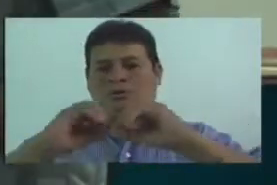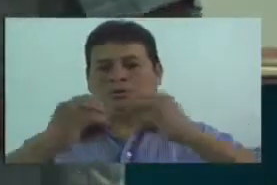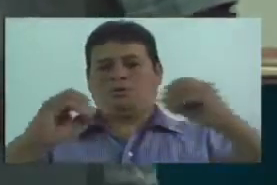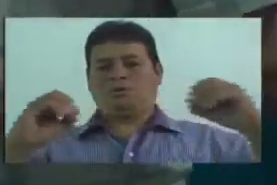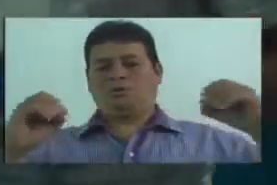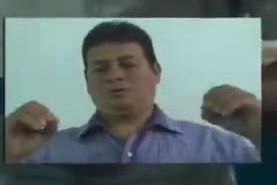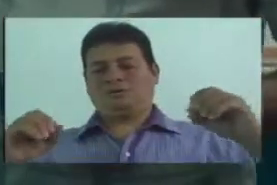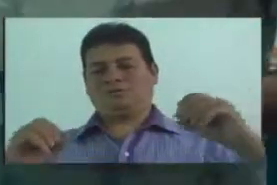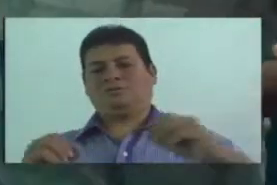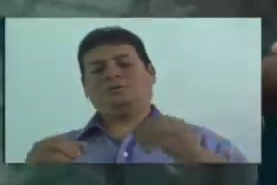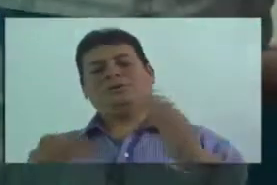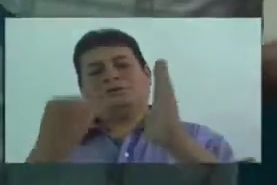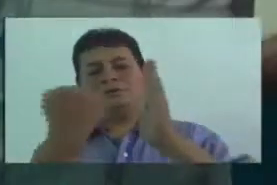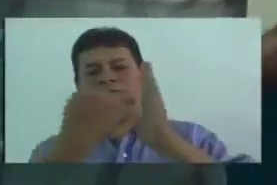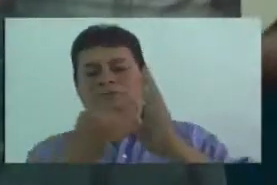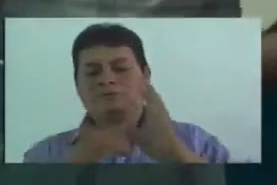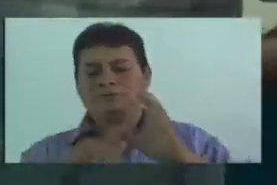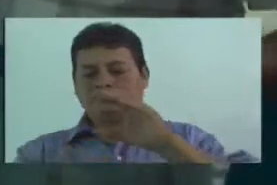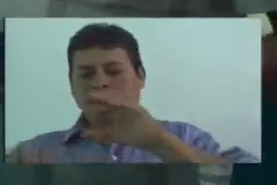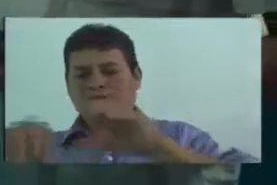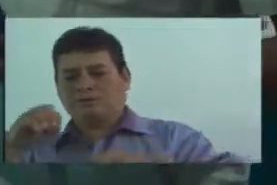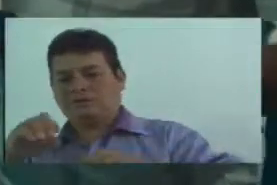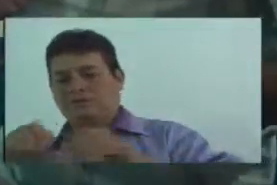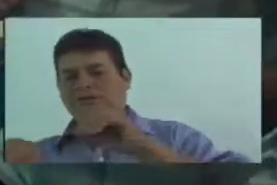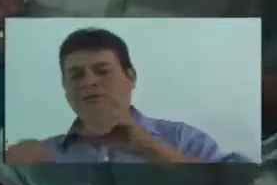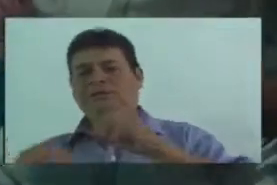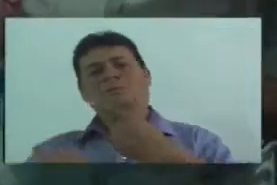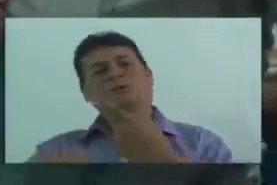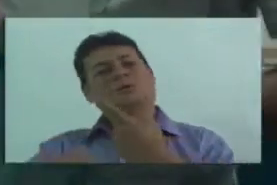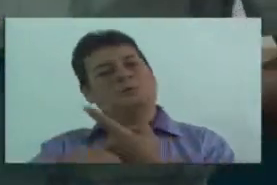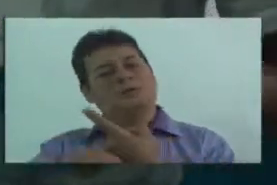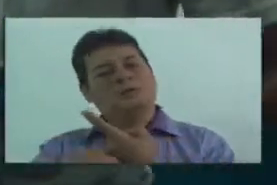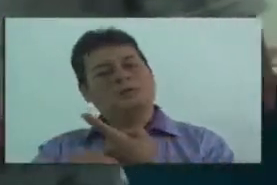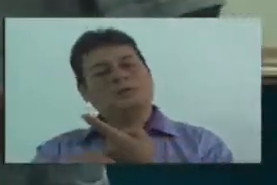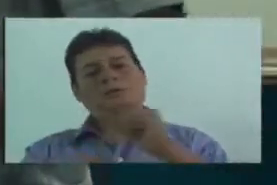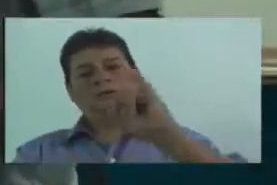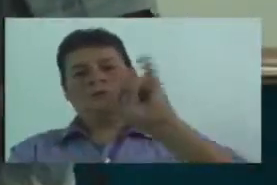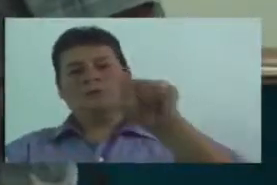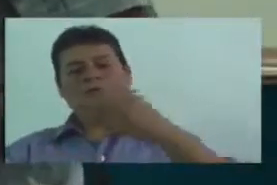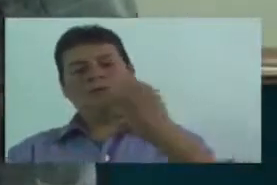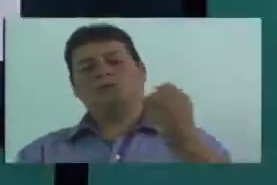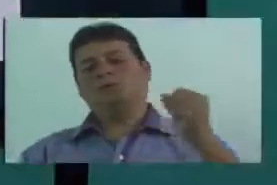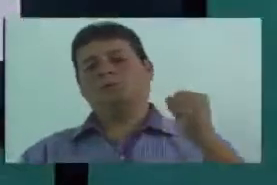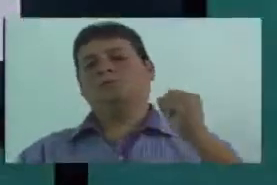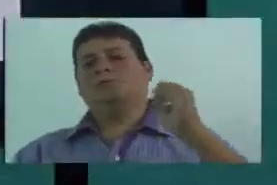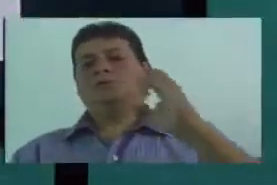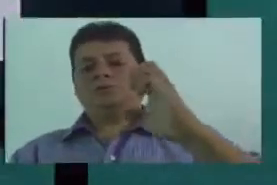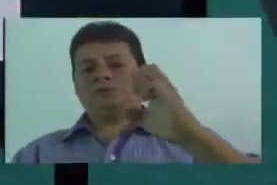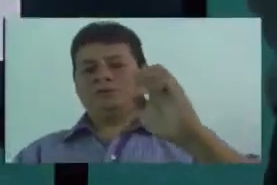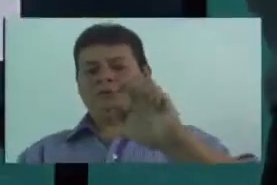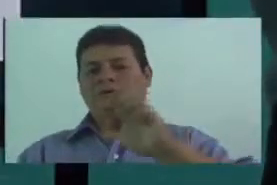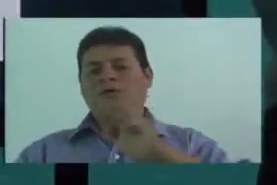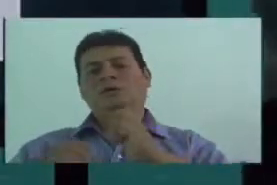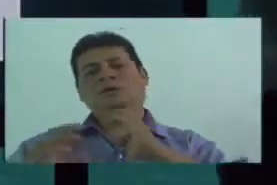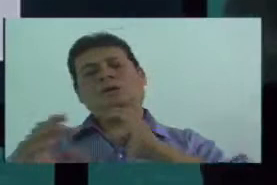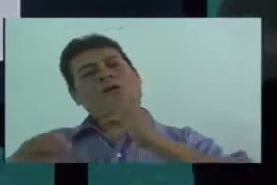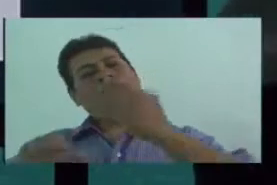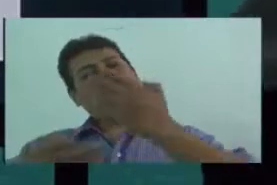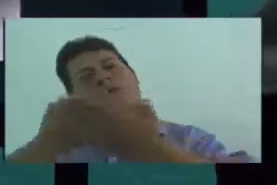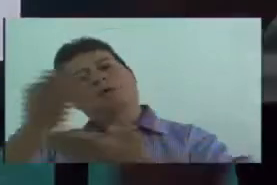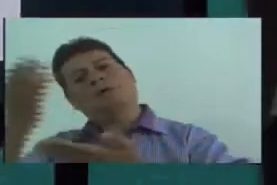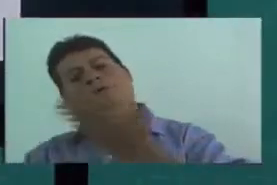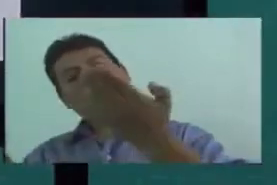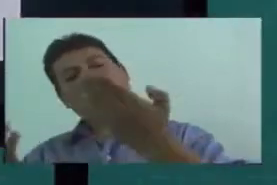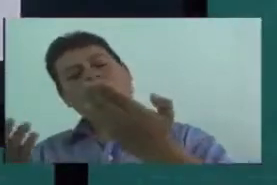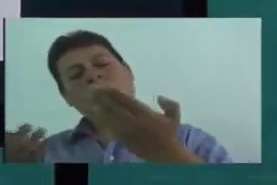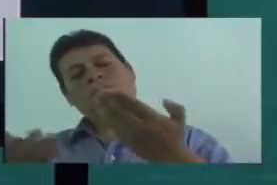ir analizando cada una de ellas. En la primera, entonces, José expresa un deseo.